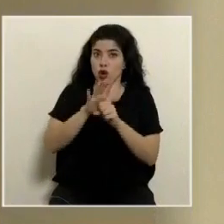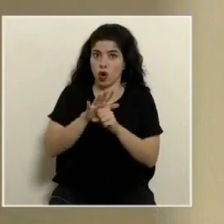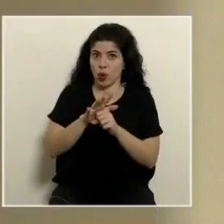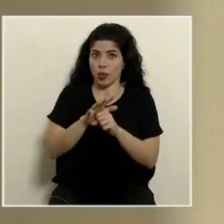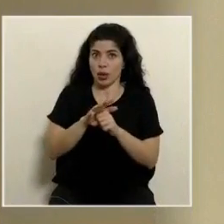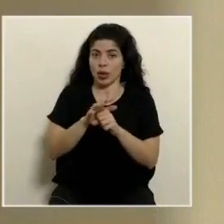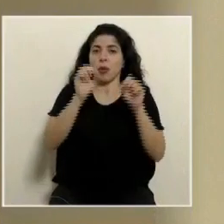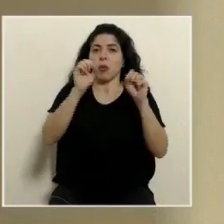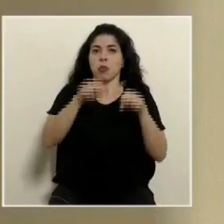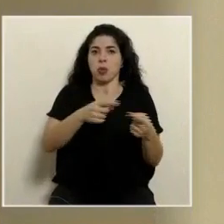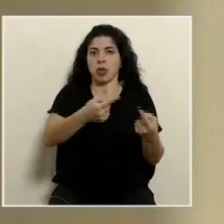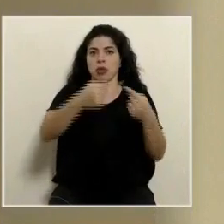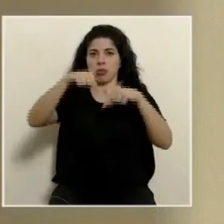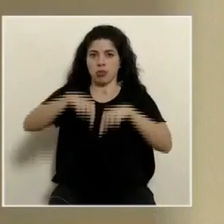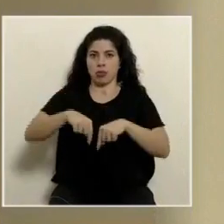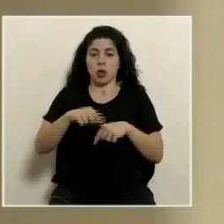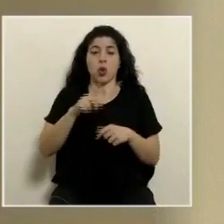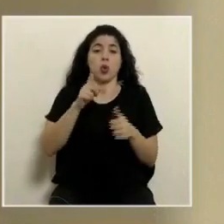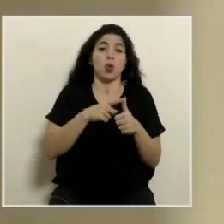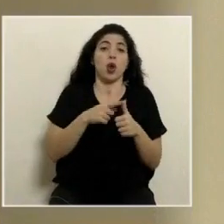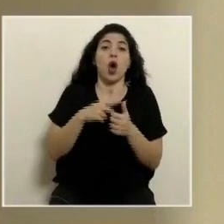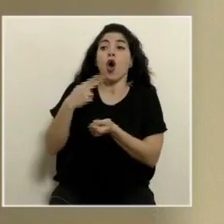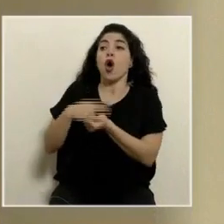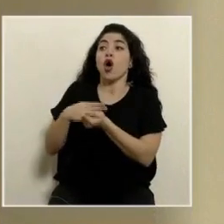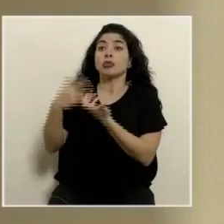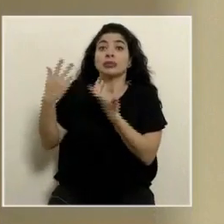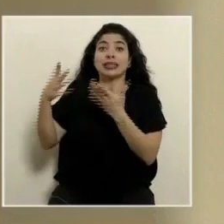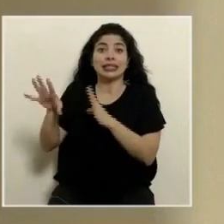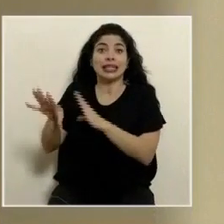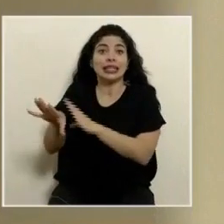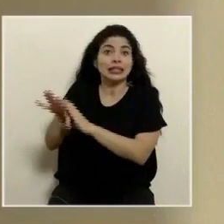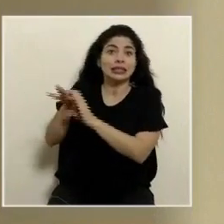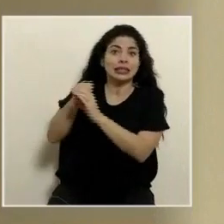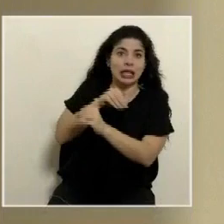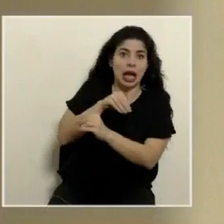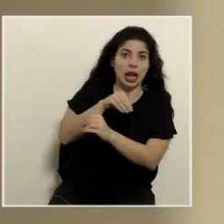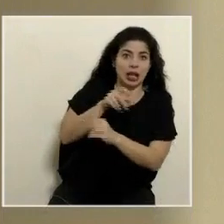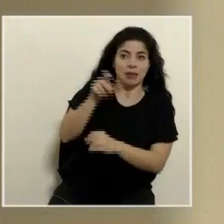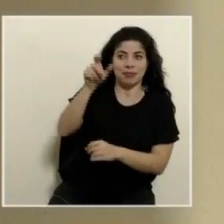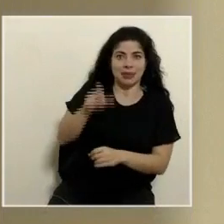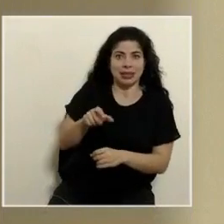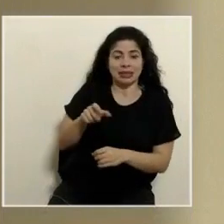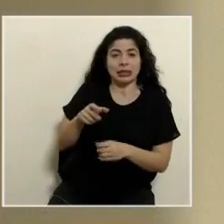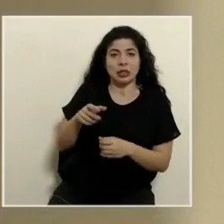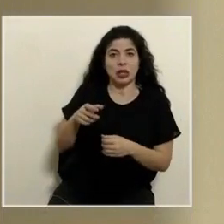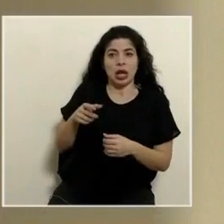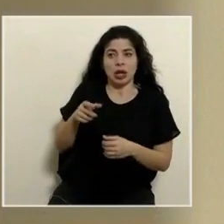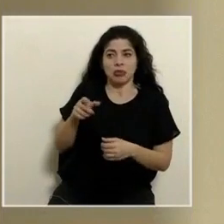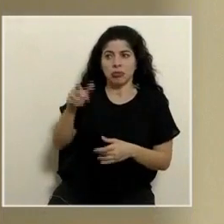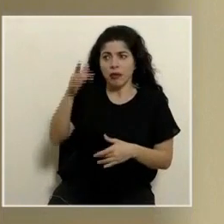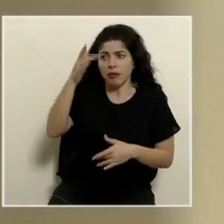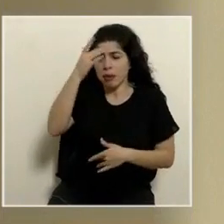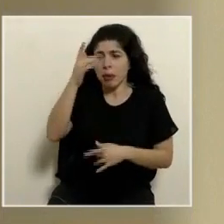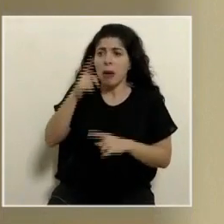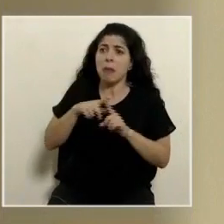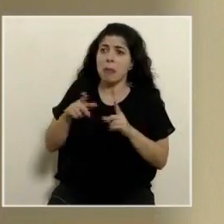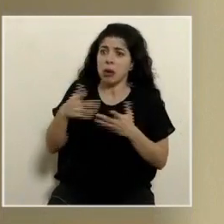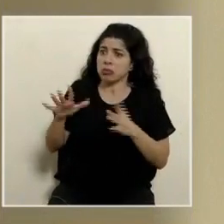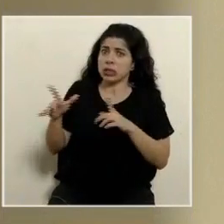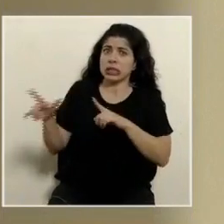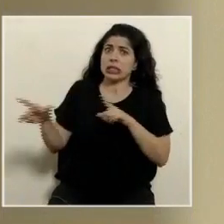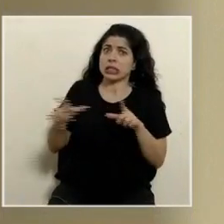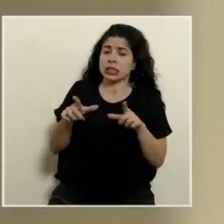3 fuentes. Una es egresos hospitalarios de pacientes que ya están, digamos, listos